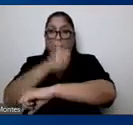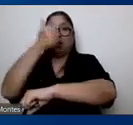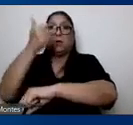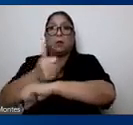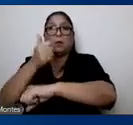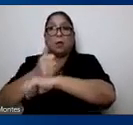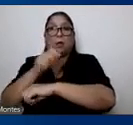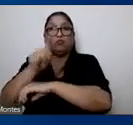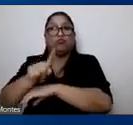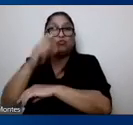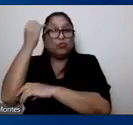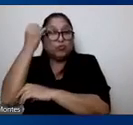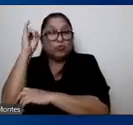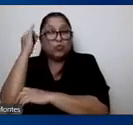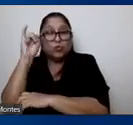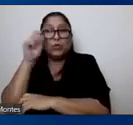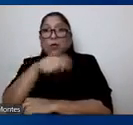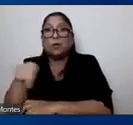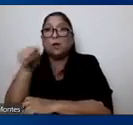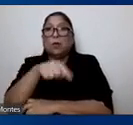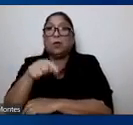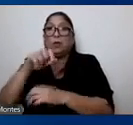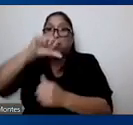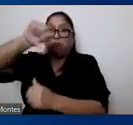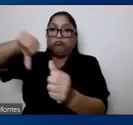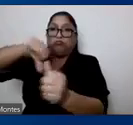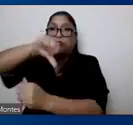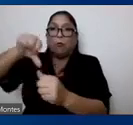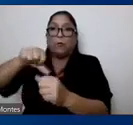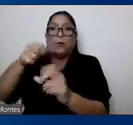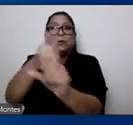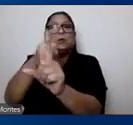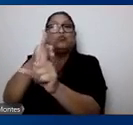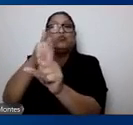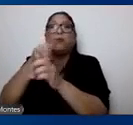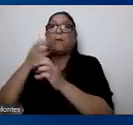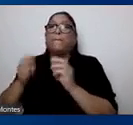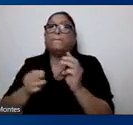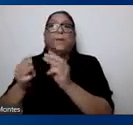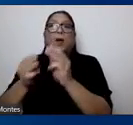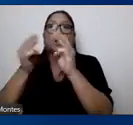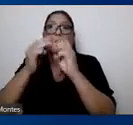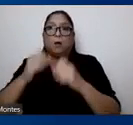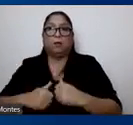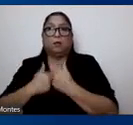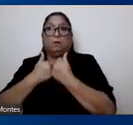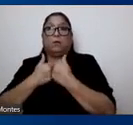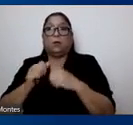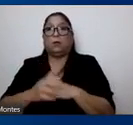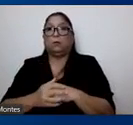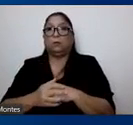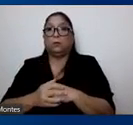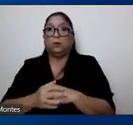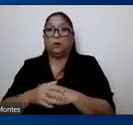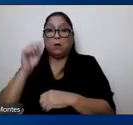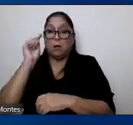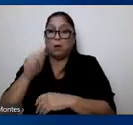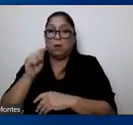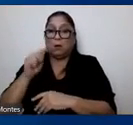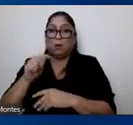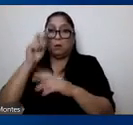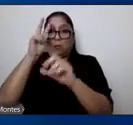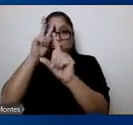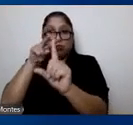lógica de convivencia a su estilo. Así que aquí vamos a